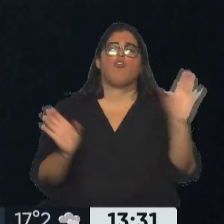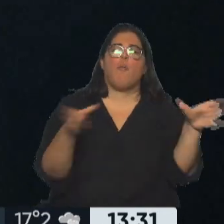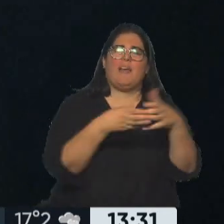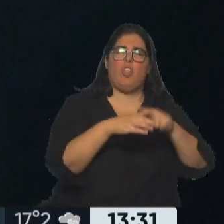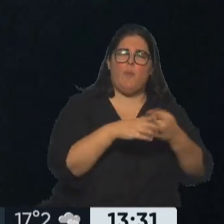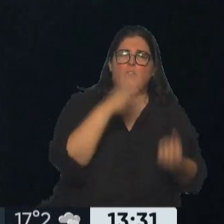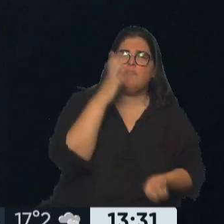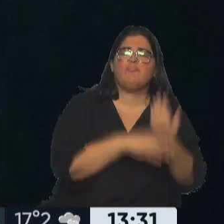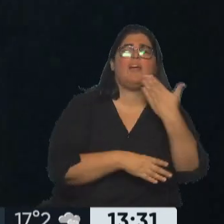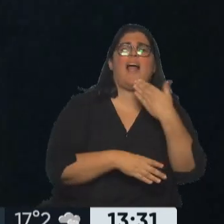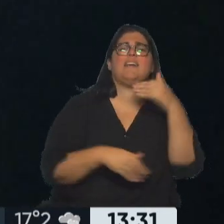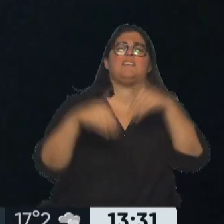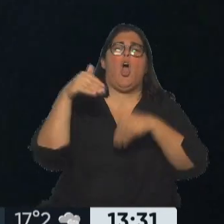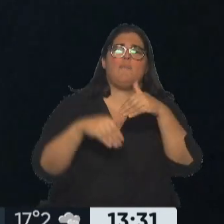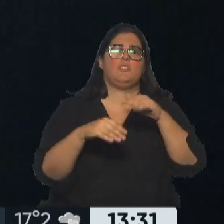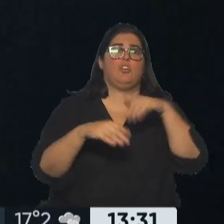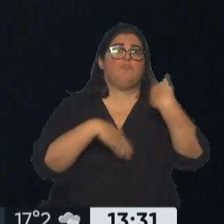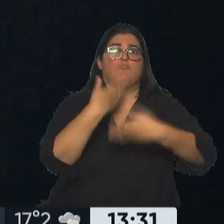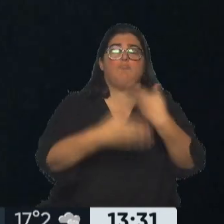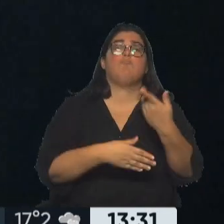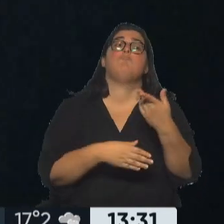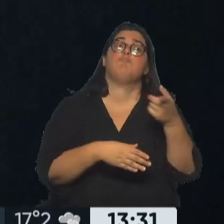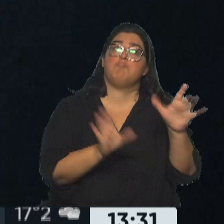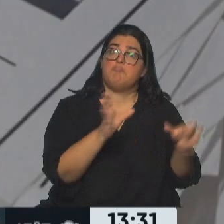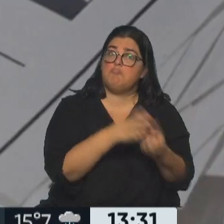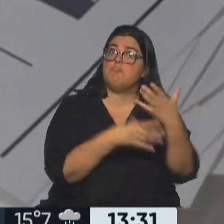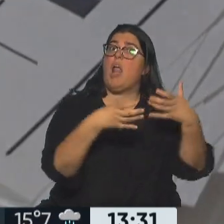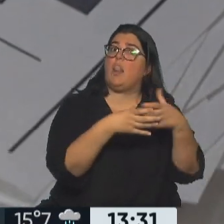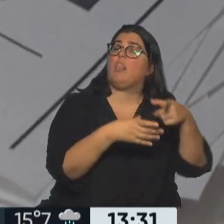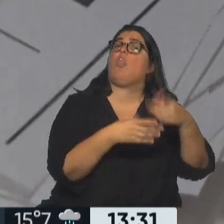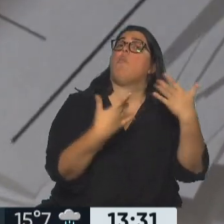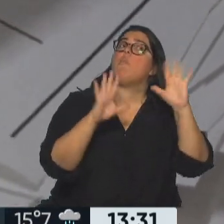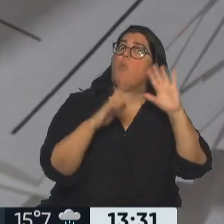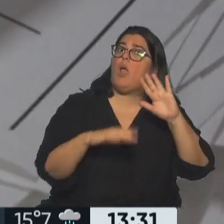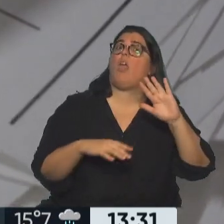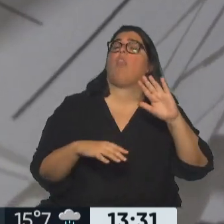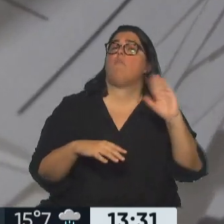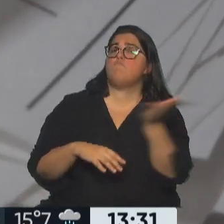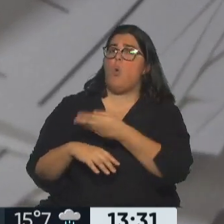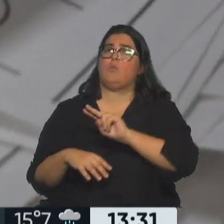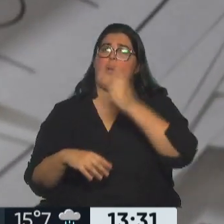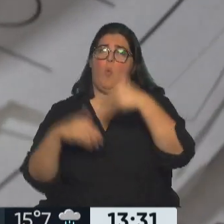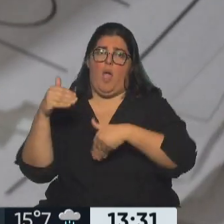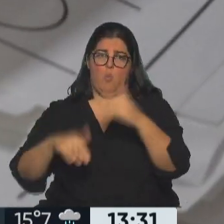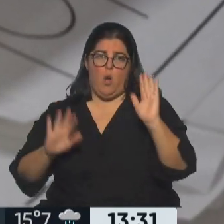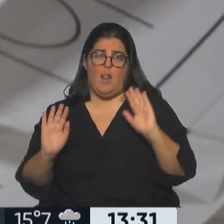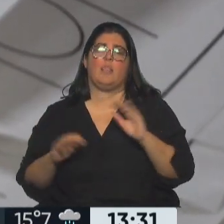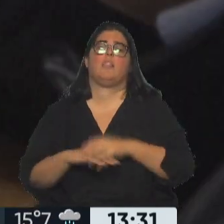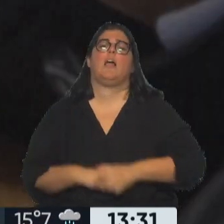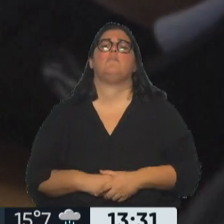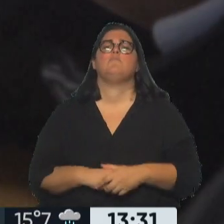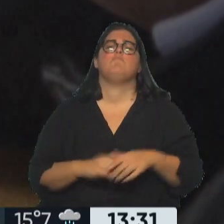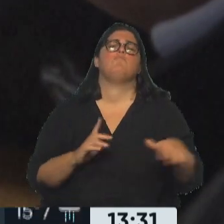de los comicios como la llave que podría definir la segunda vuelta, gracias a su poco más del 5% de sufragios, en el contexto